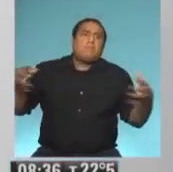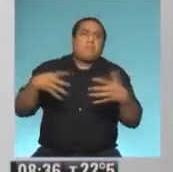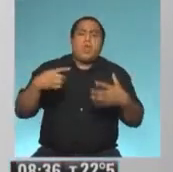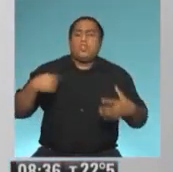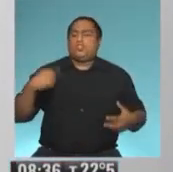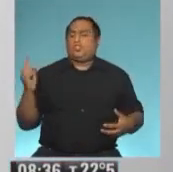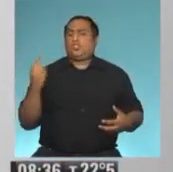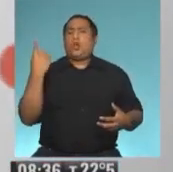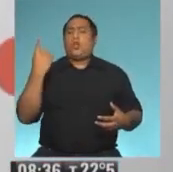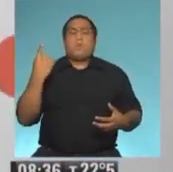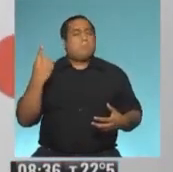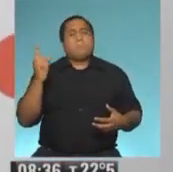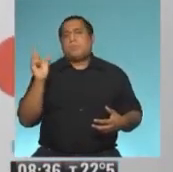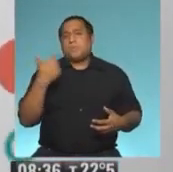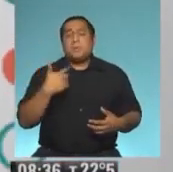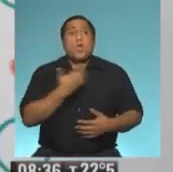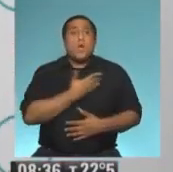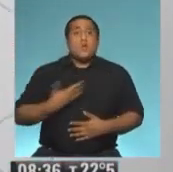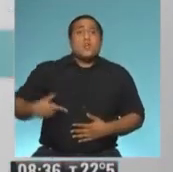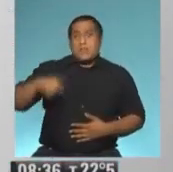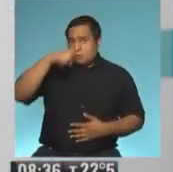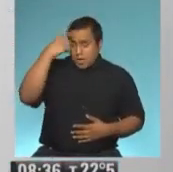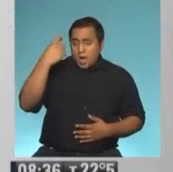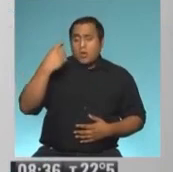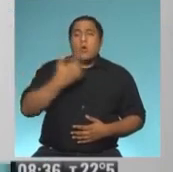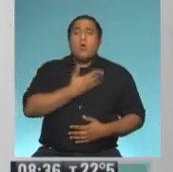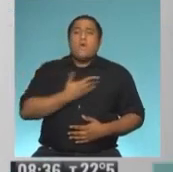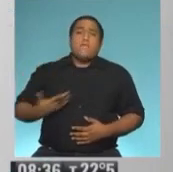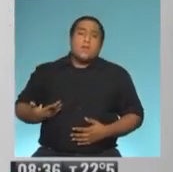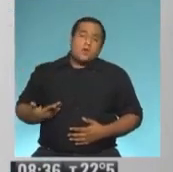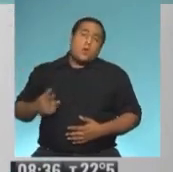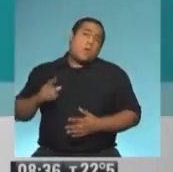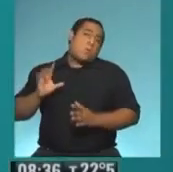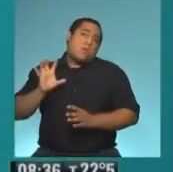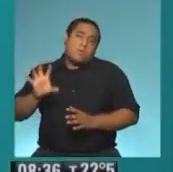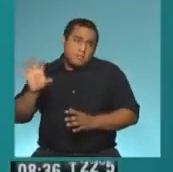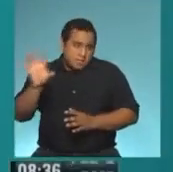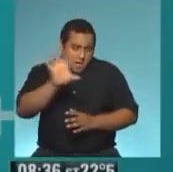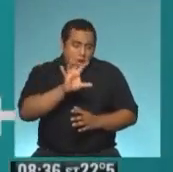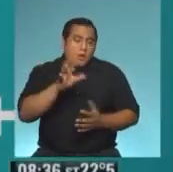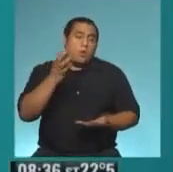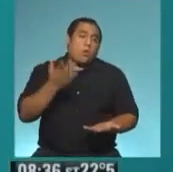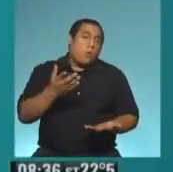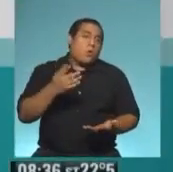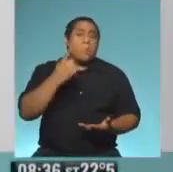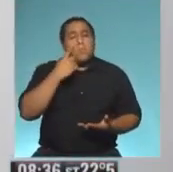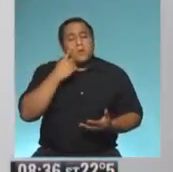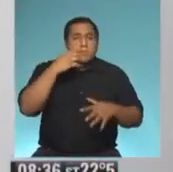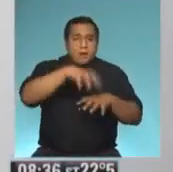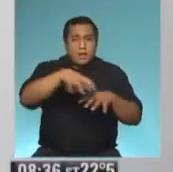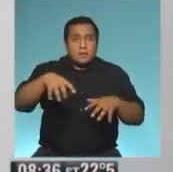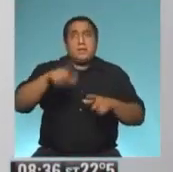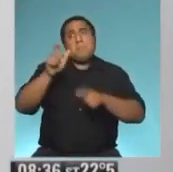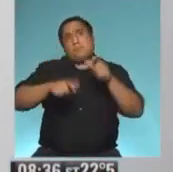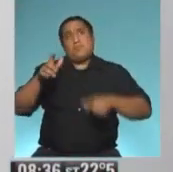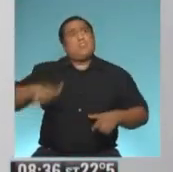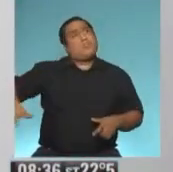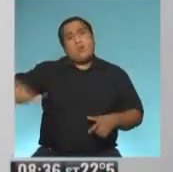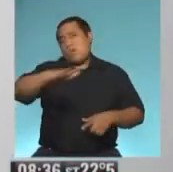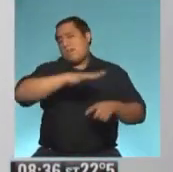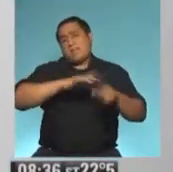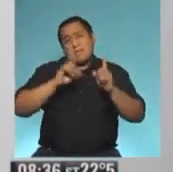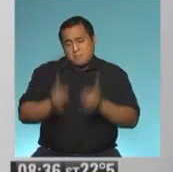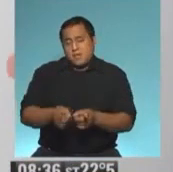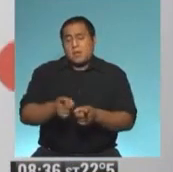podrían hacer esto. Entonces, está el Estado Nacional, los estados provinciales y municipales, y la sociedad en su conjunto, porque lo que viene